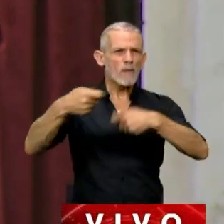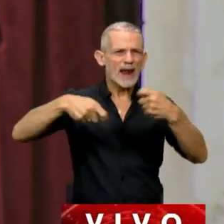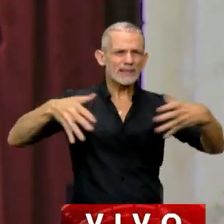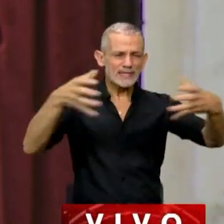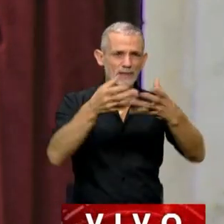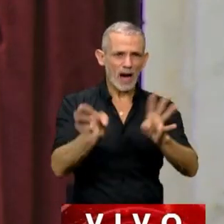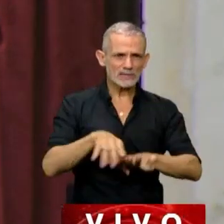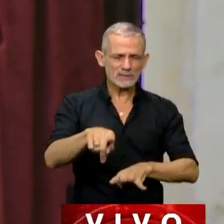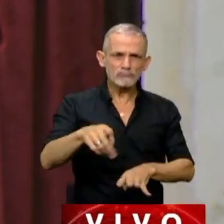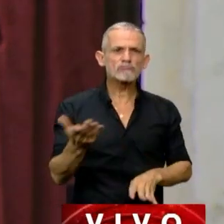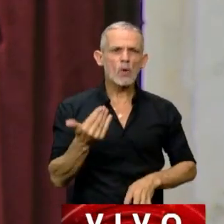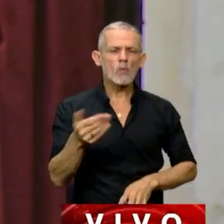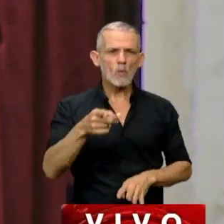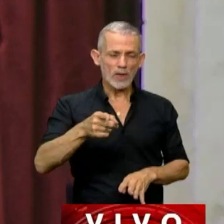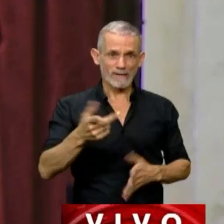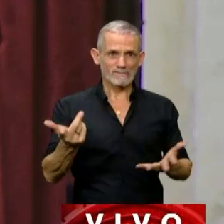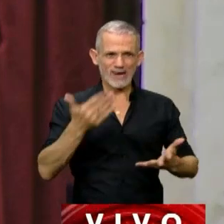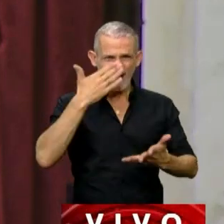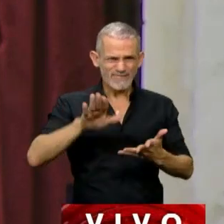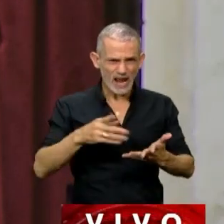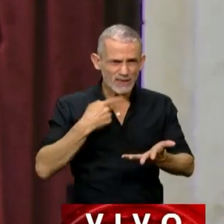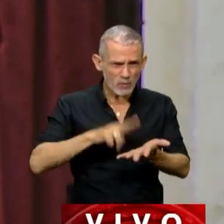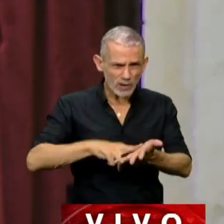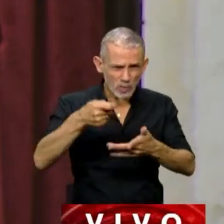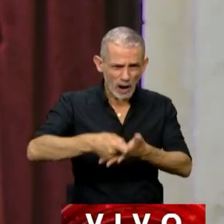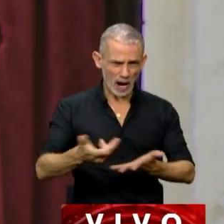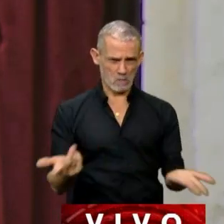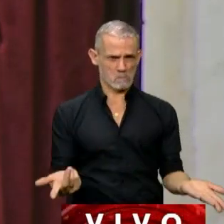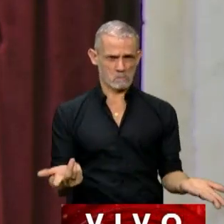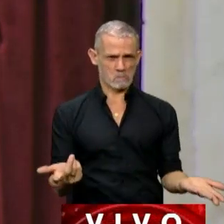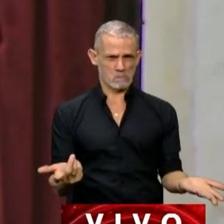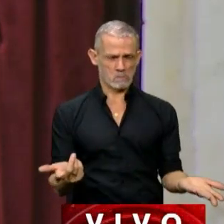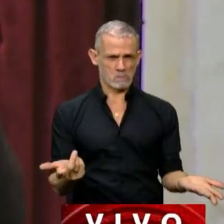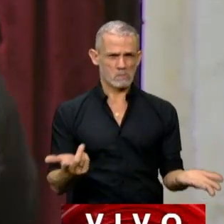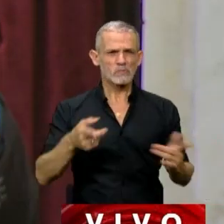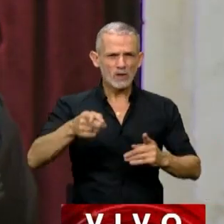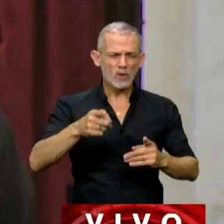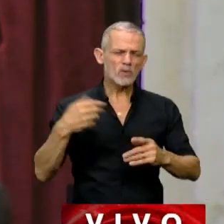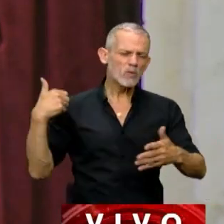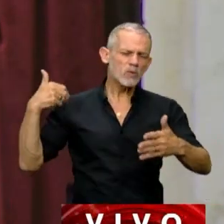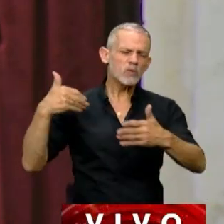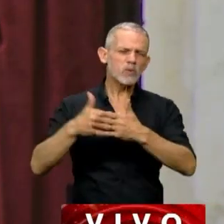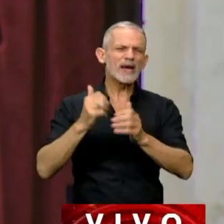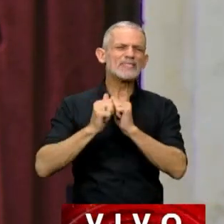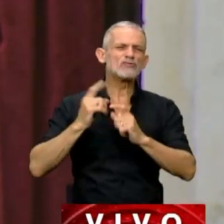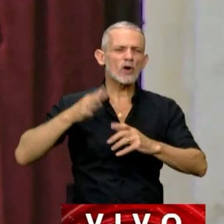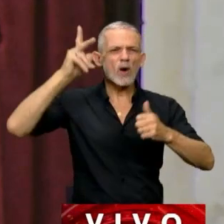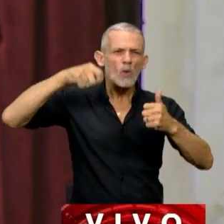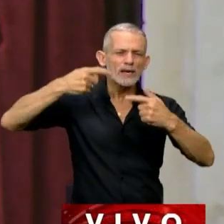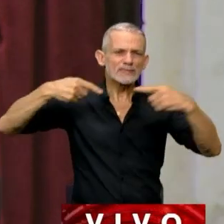cooperativas que pueden terminar siendo gravadas con ingresos brutos a pesar de una larga historia